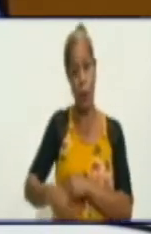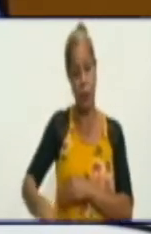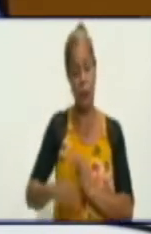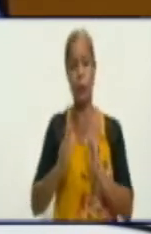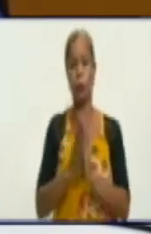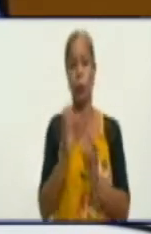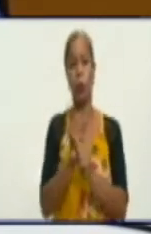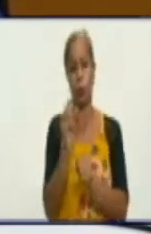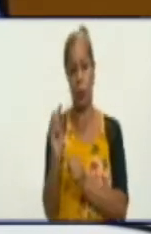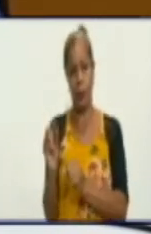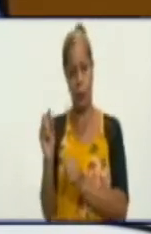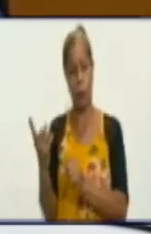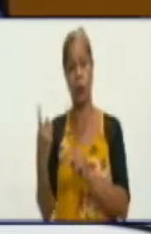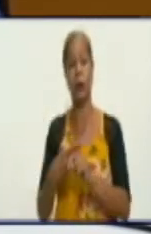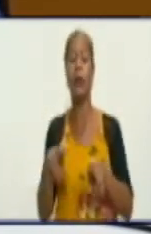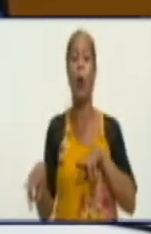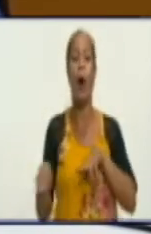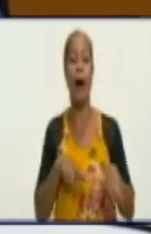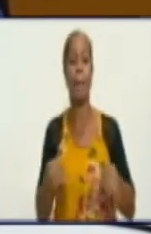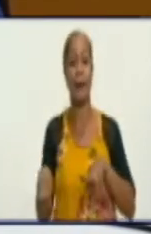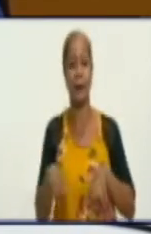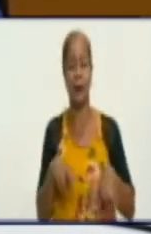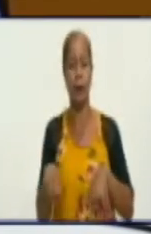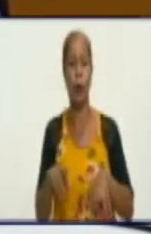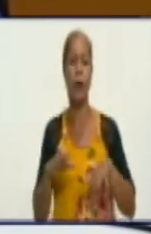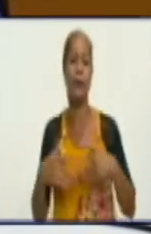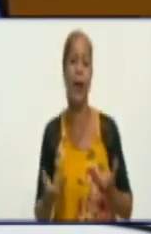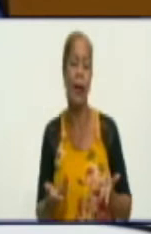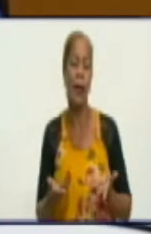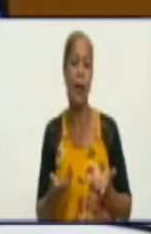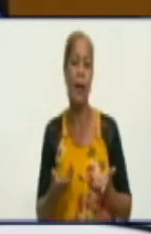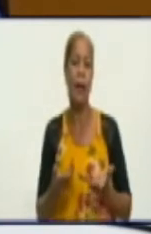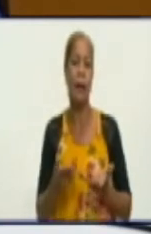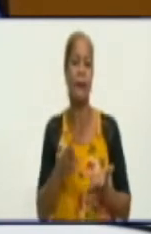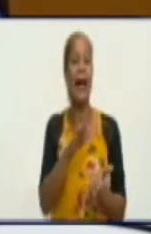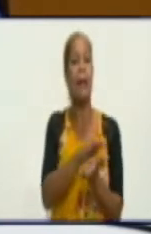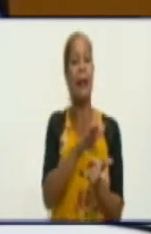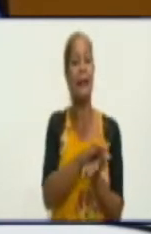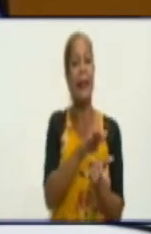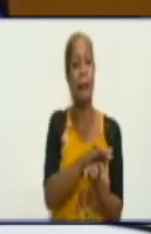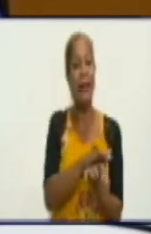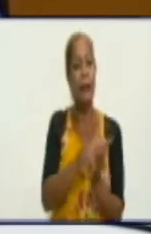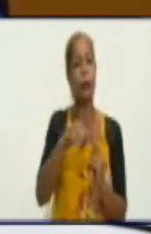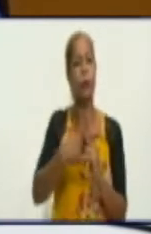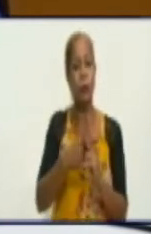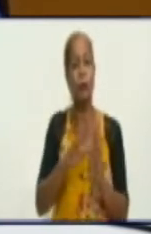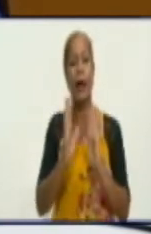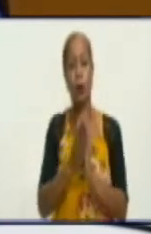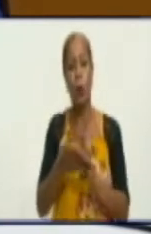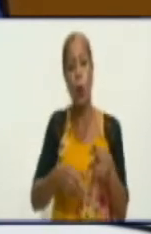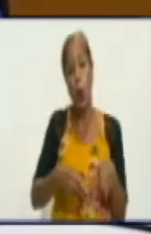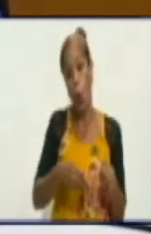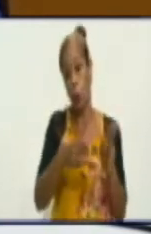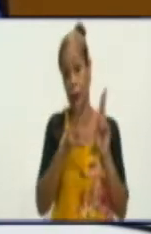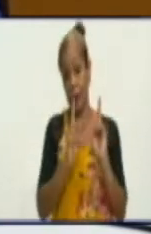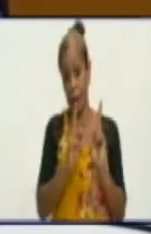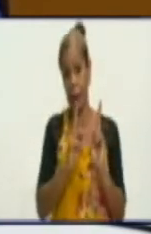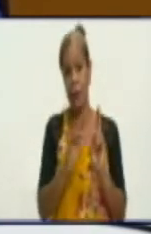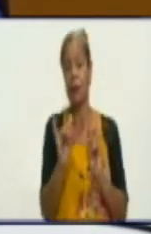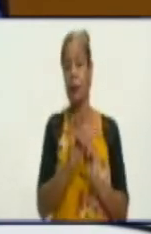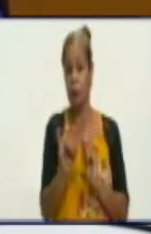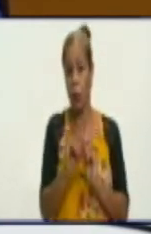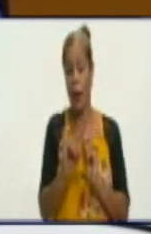nuestras administraciones, en darle mantenimiento, en inversiones en nuestros hoteles. Podemos decir que hasta la